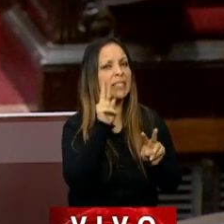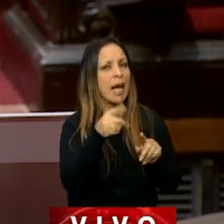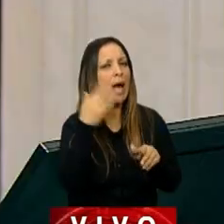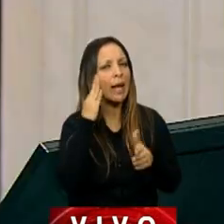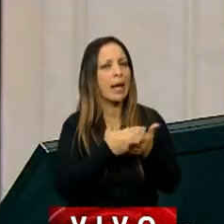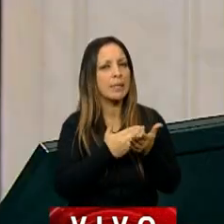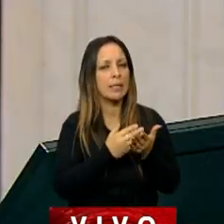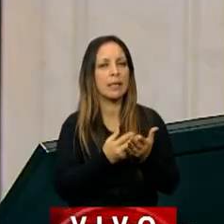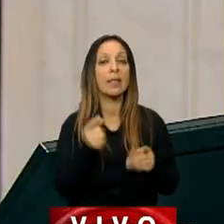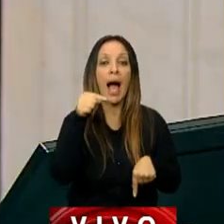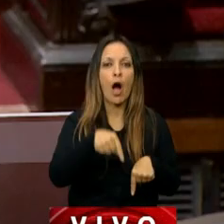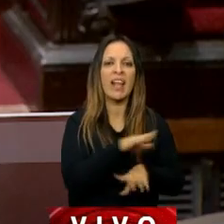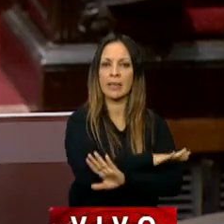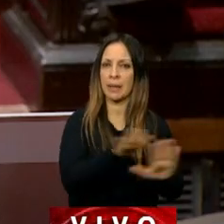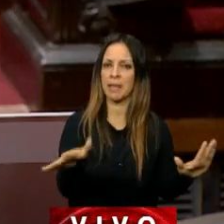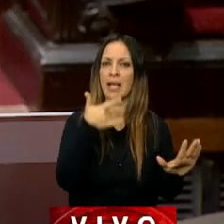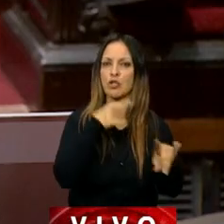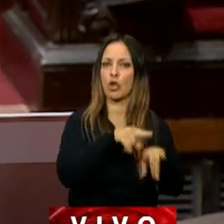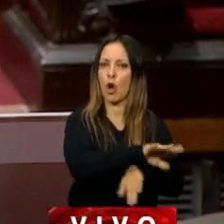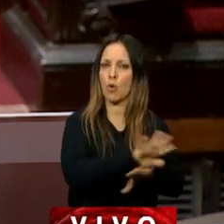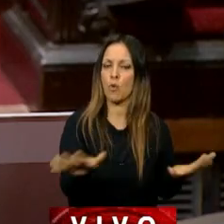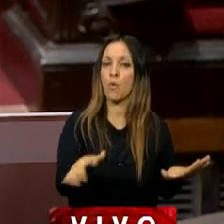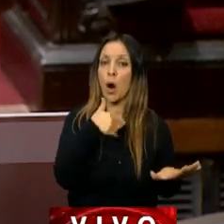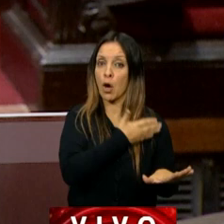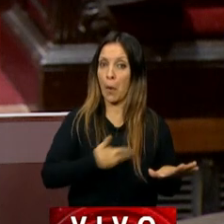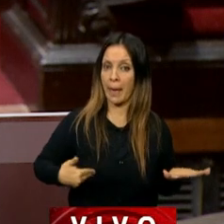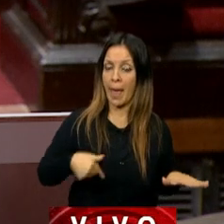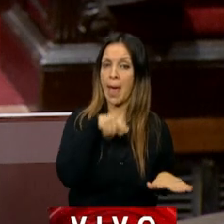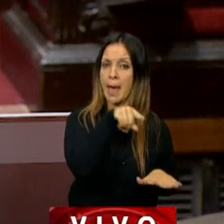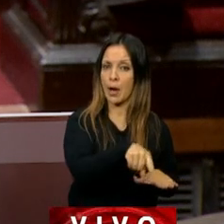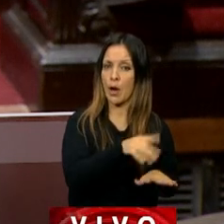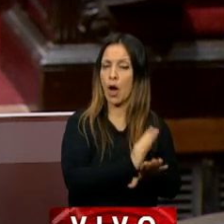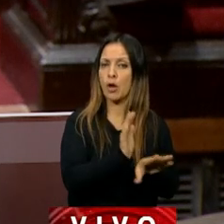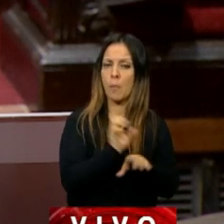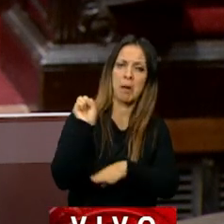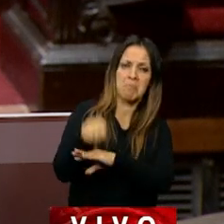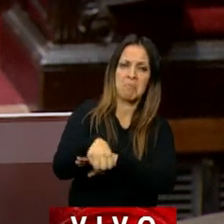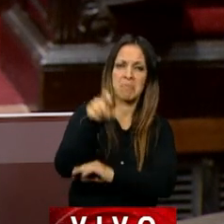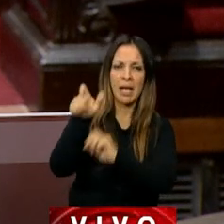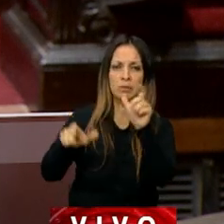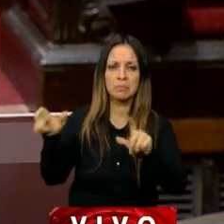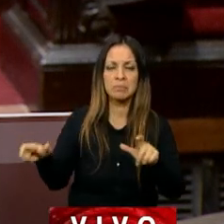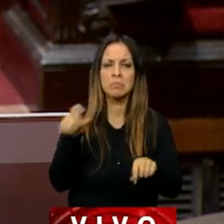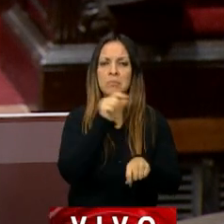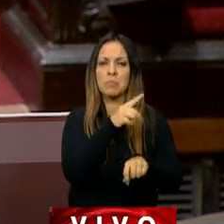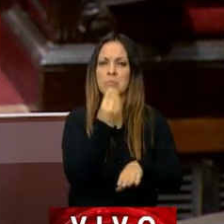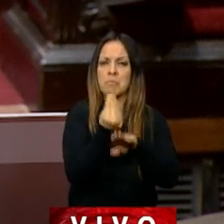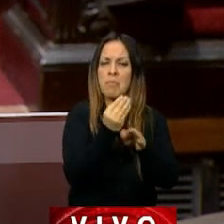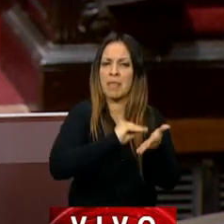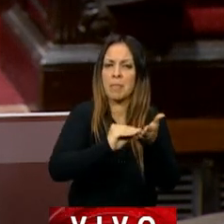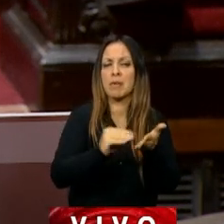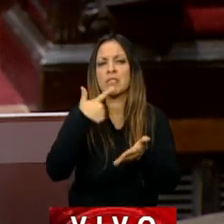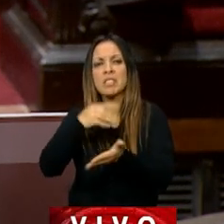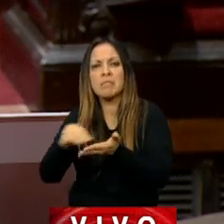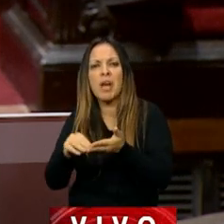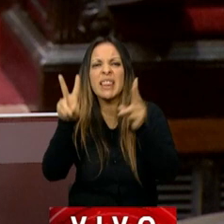Diputado, gracias. Fin de una comedia americana. Diputado. Un gobierno de espaldas a la gente y un parlamento con un temario de